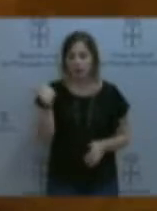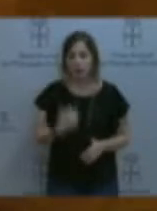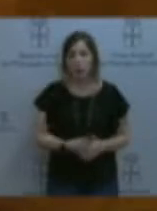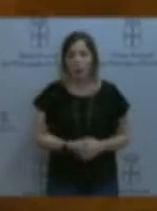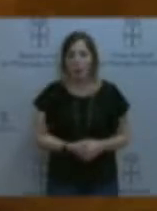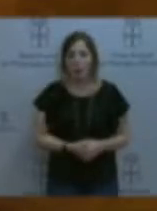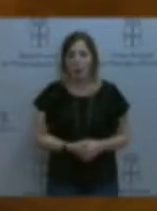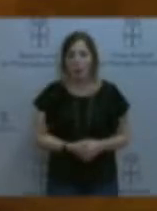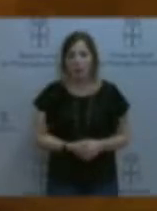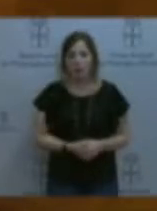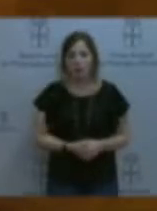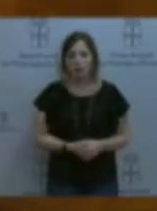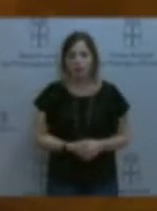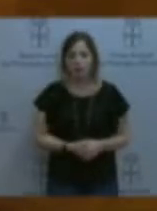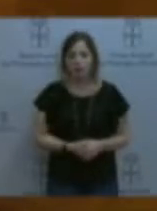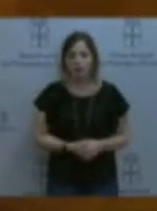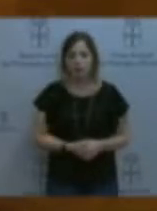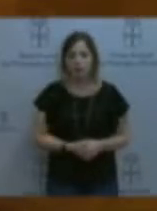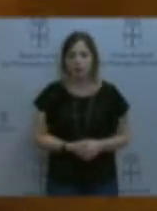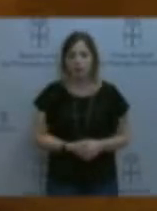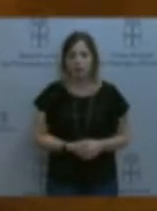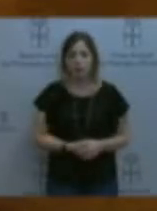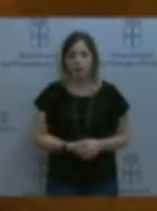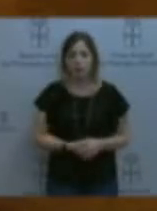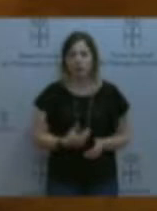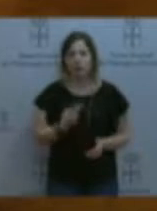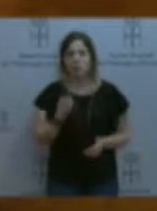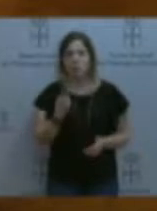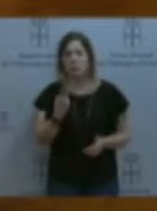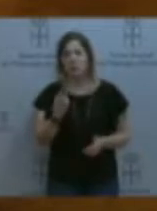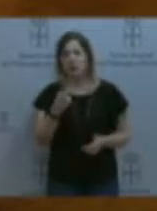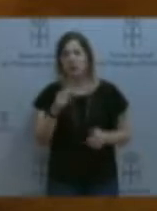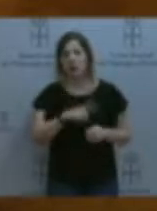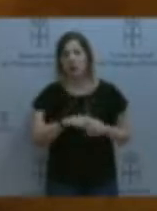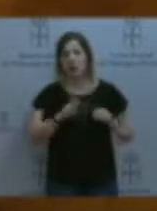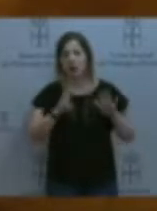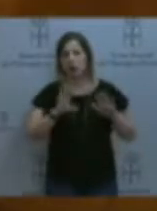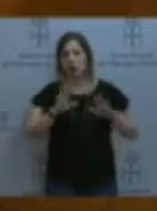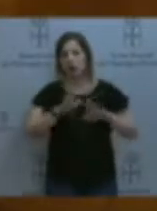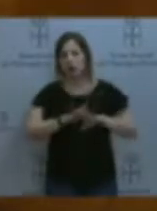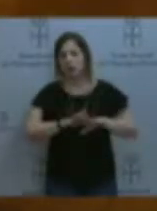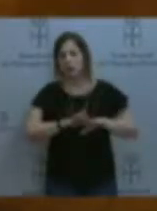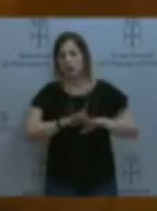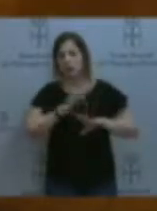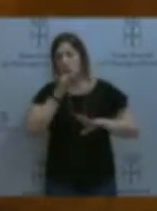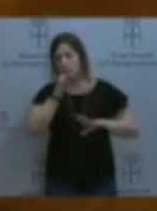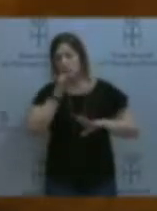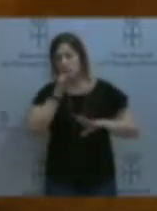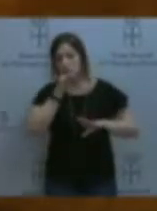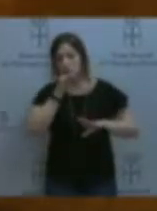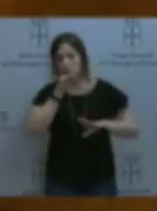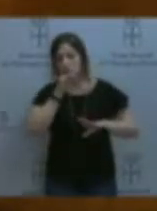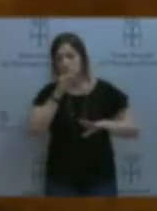A las 20 horas, 30 minutos del 17. En primera